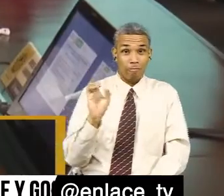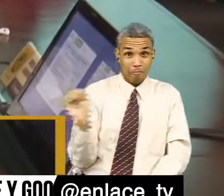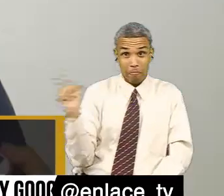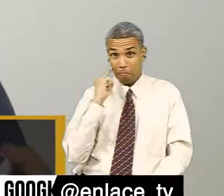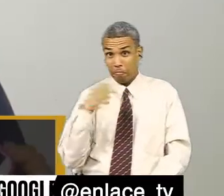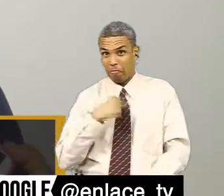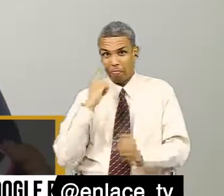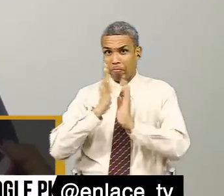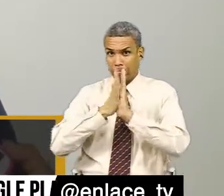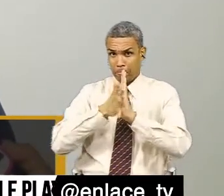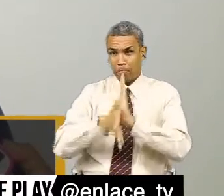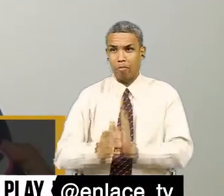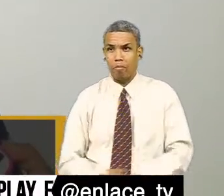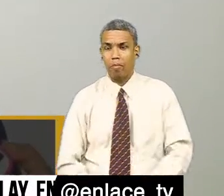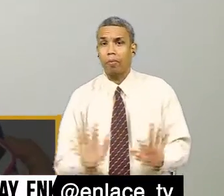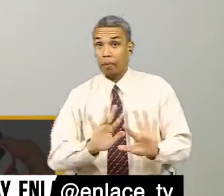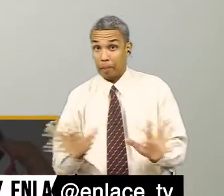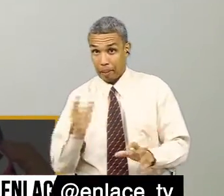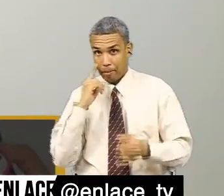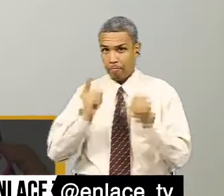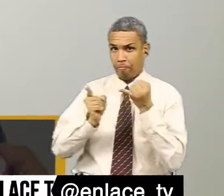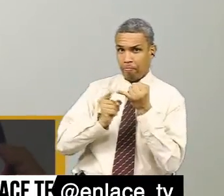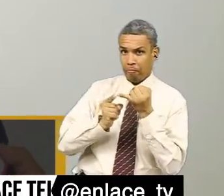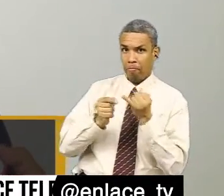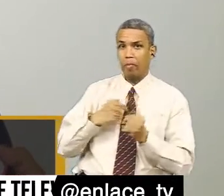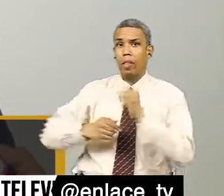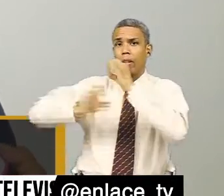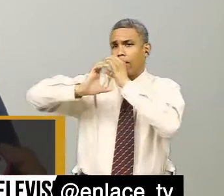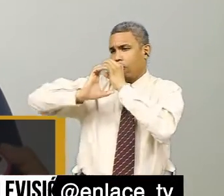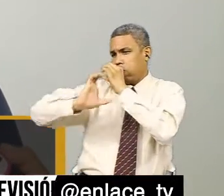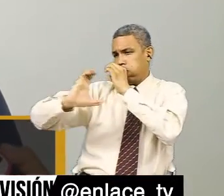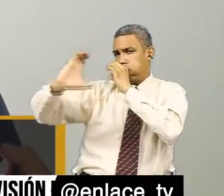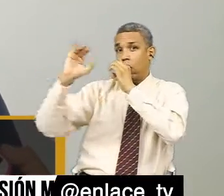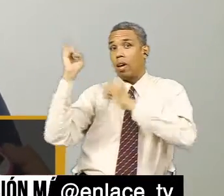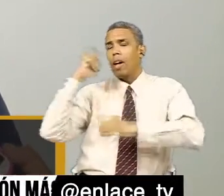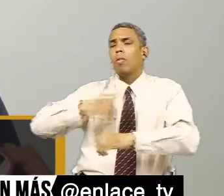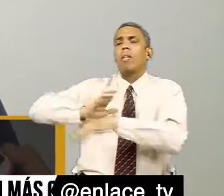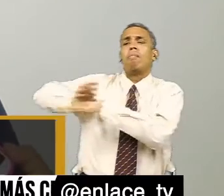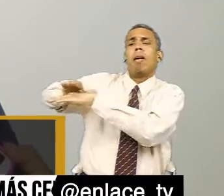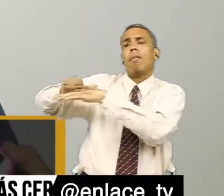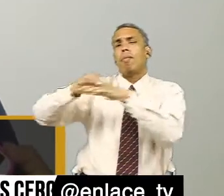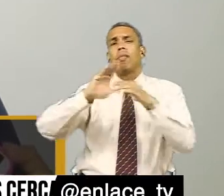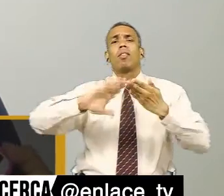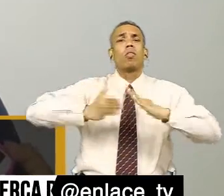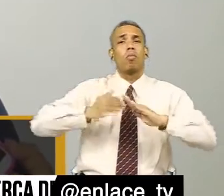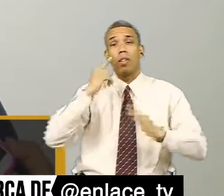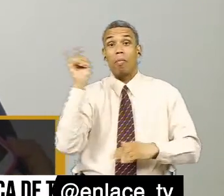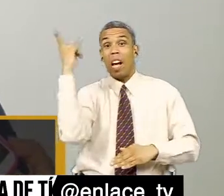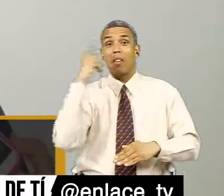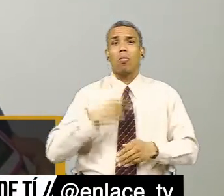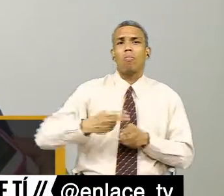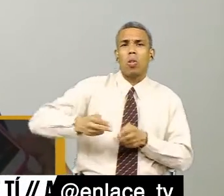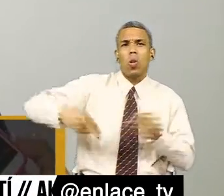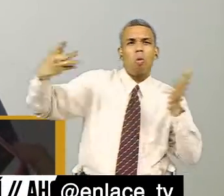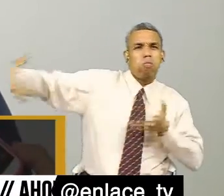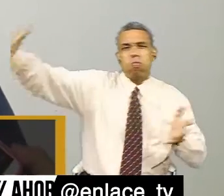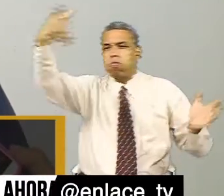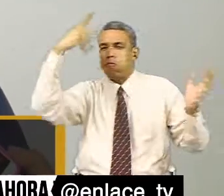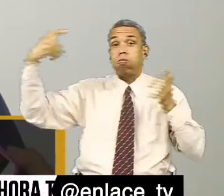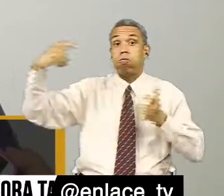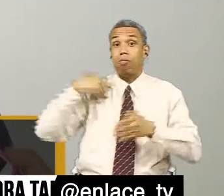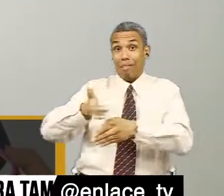de la Niña. Ya tenemos los parlantes y las sirenas para, a través de un sistema de comunicación inteligente, poder darle aviso a la